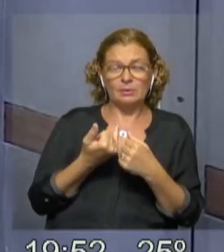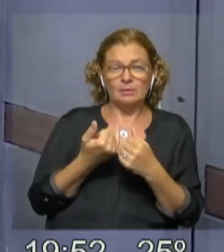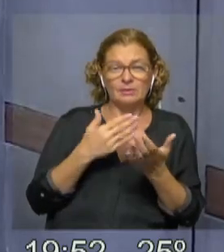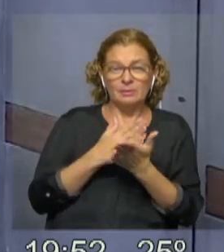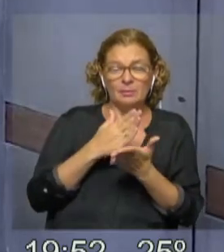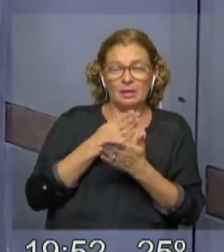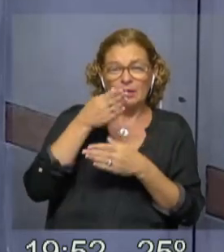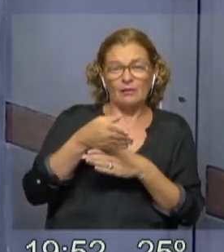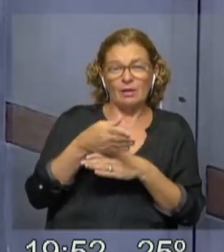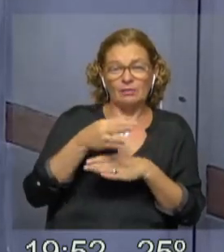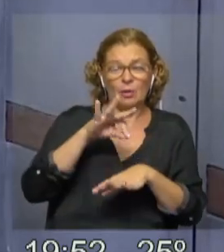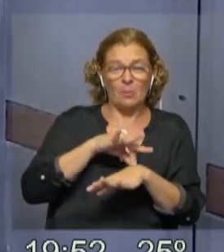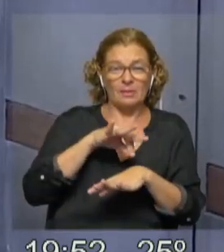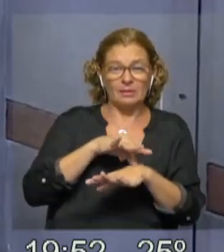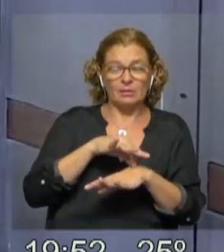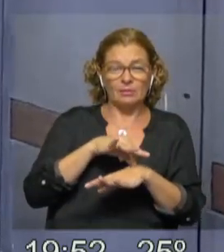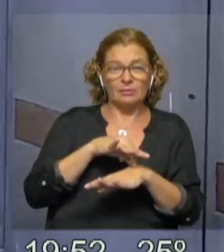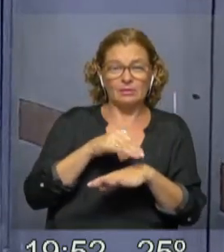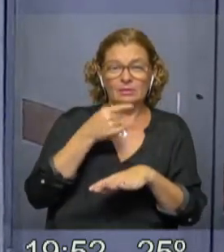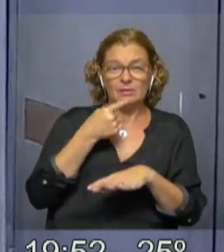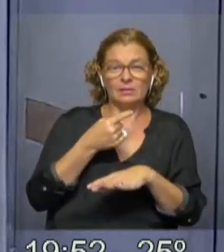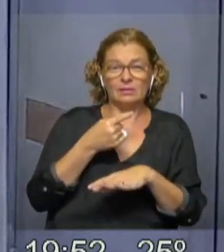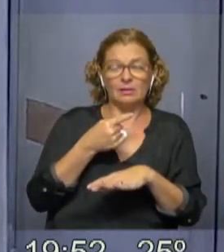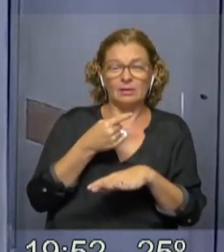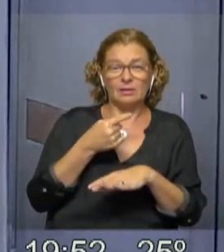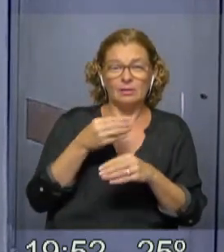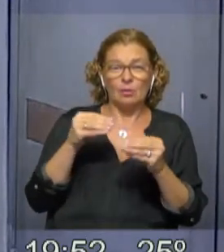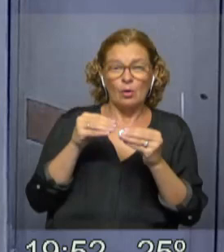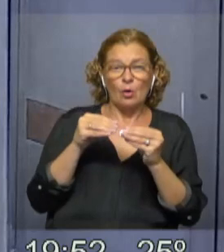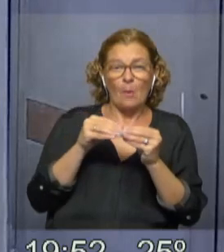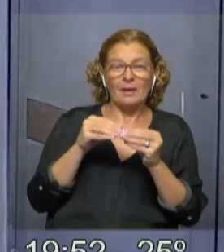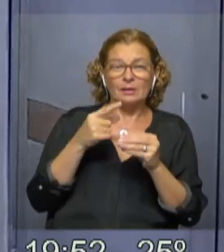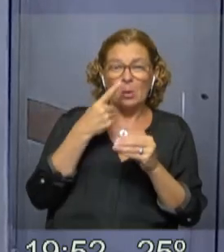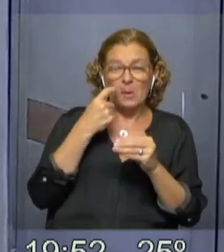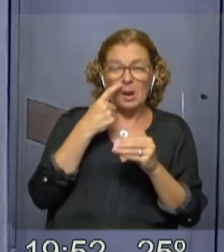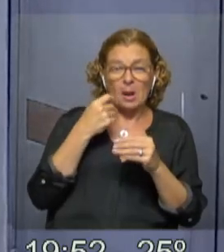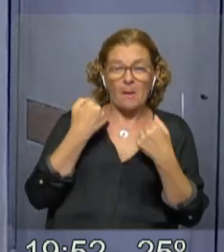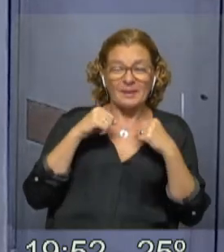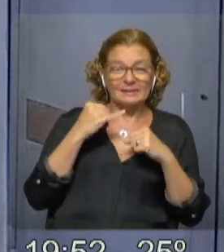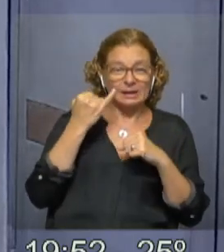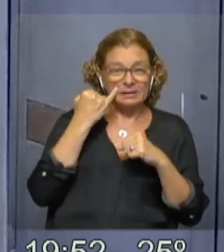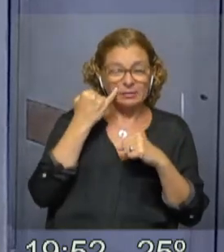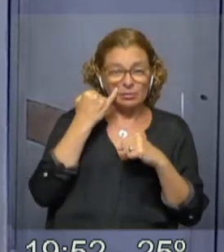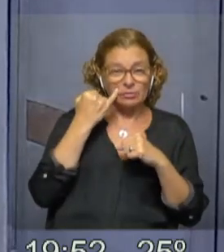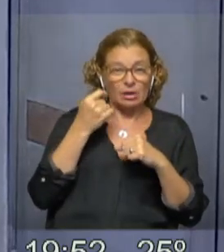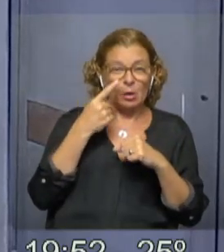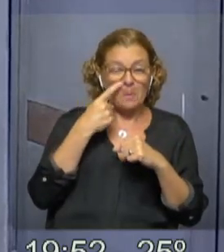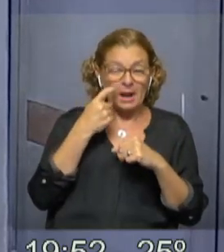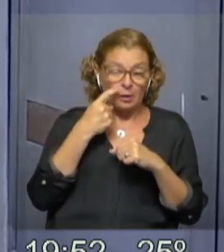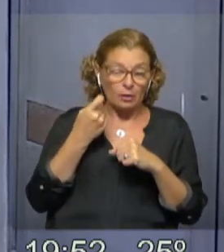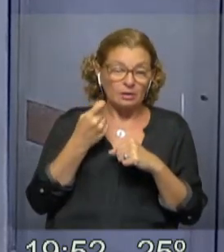Siempre que vas a un médico, siempre asume que tenés un compañero varón o que tus prácticas sexuales son con